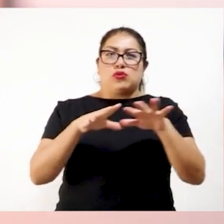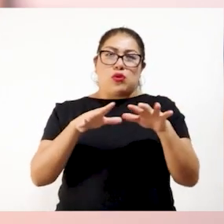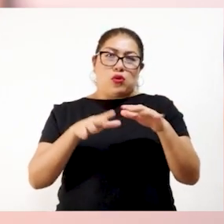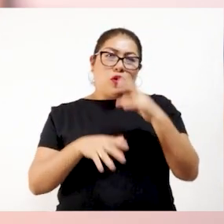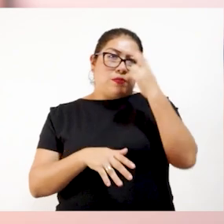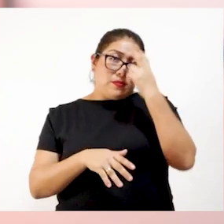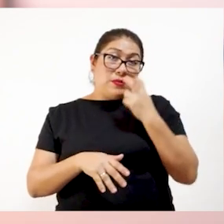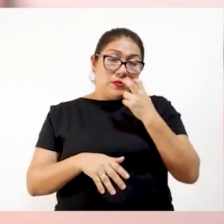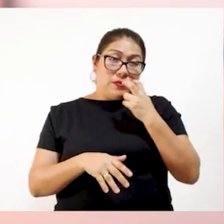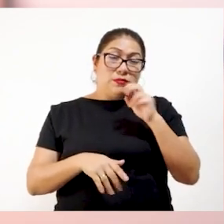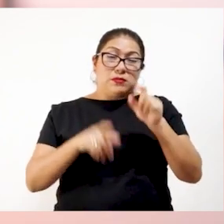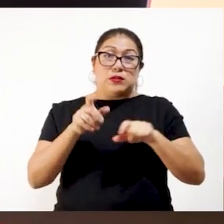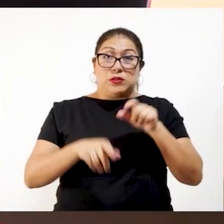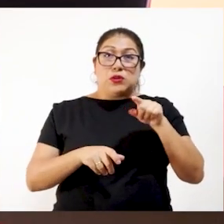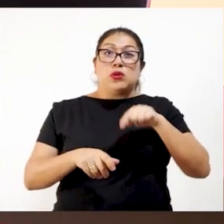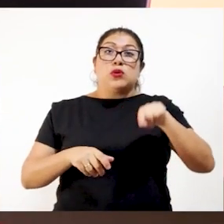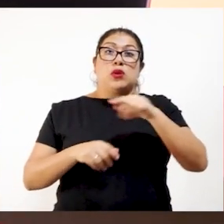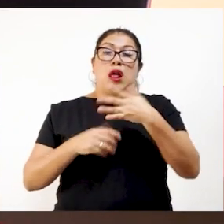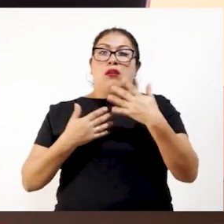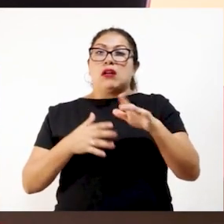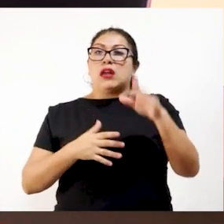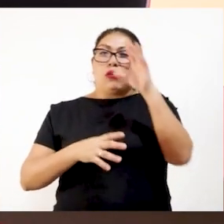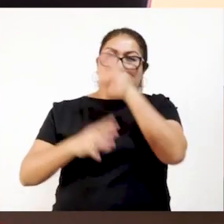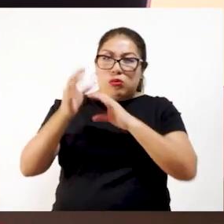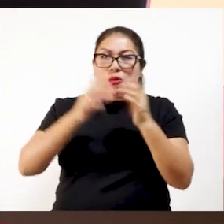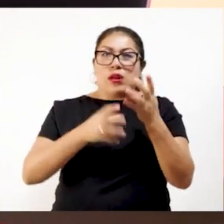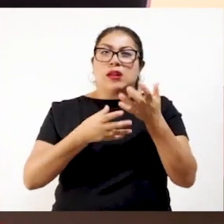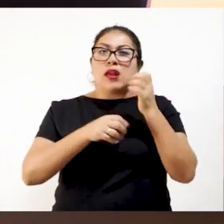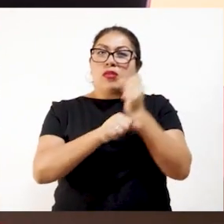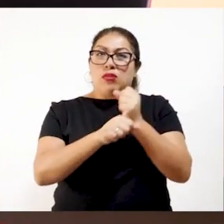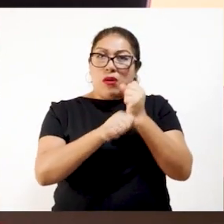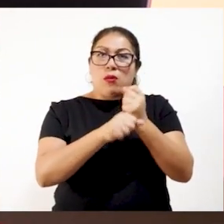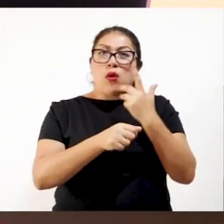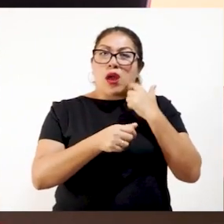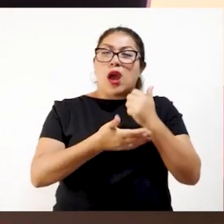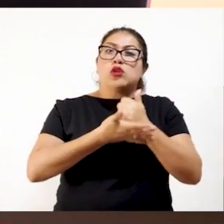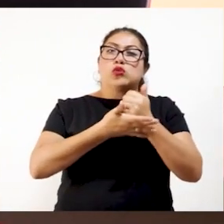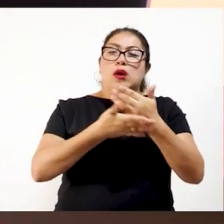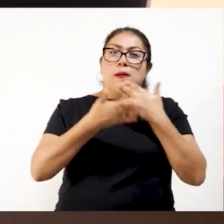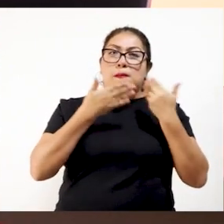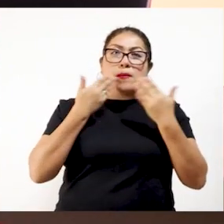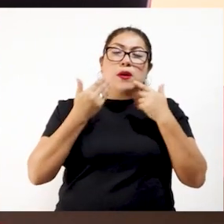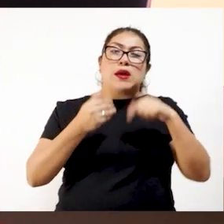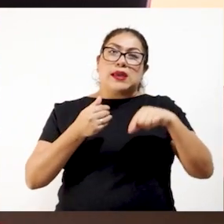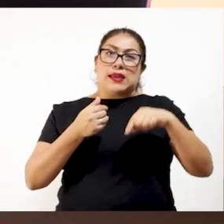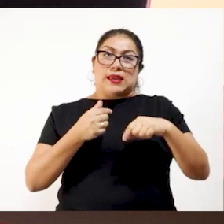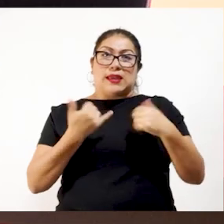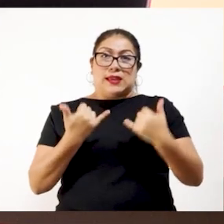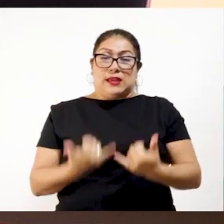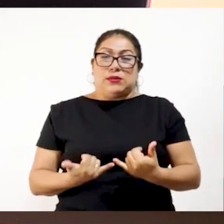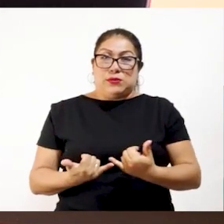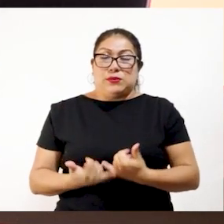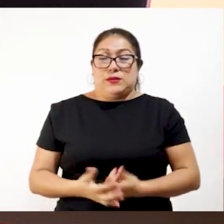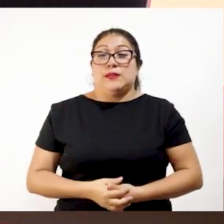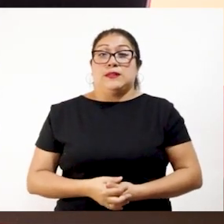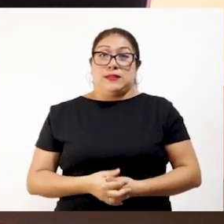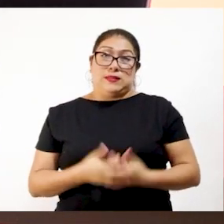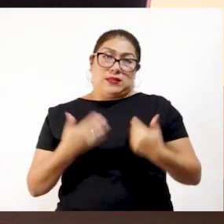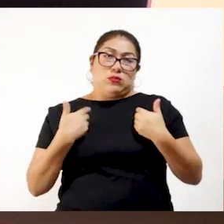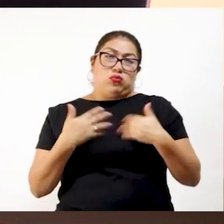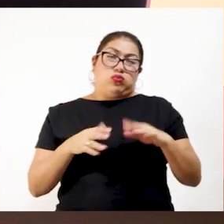personas con discapacidad visual que están en situación de búsqueda de empleo o de mejora del empleo que en la